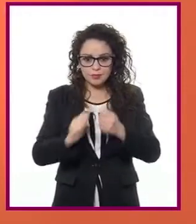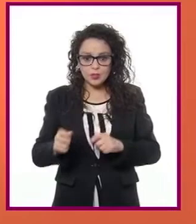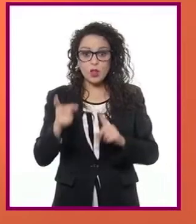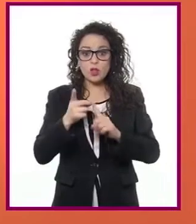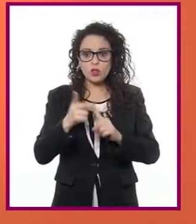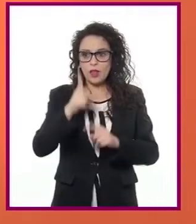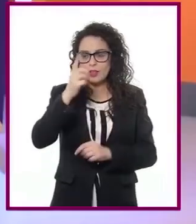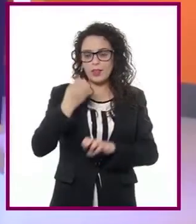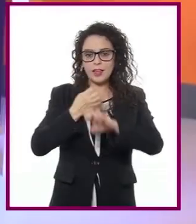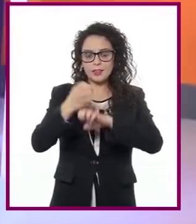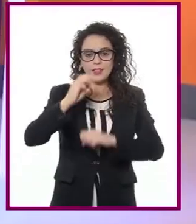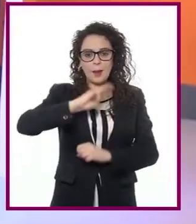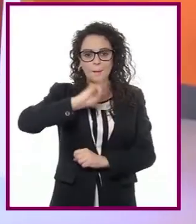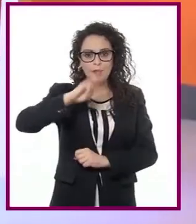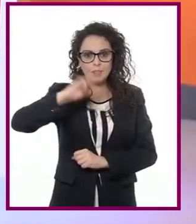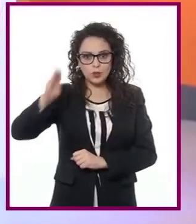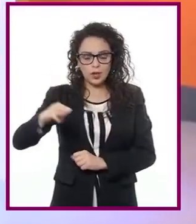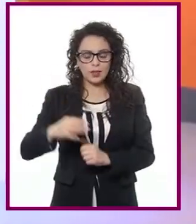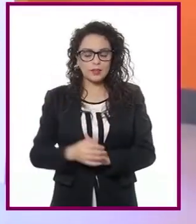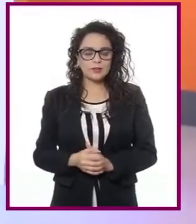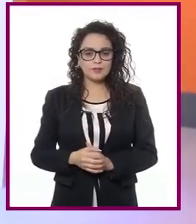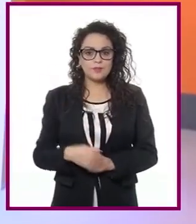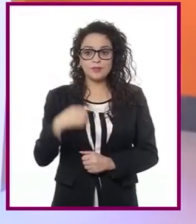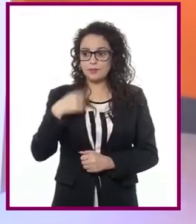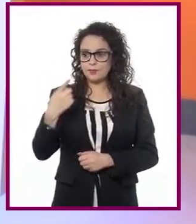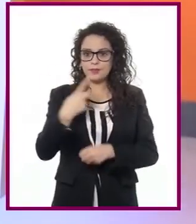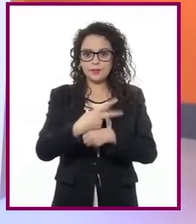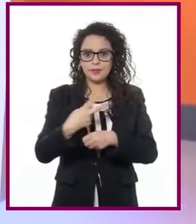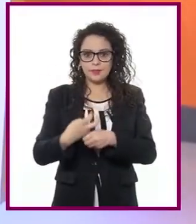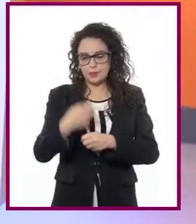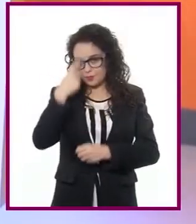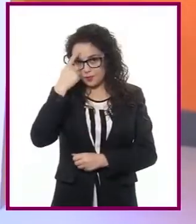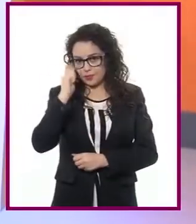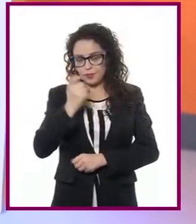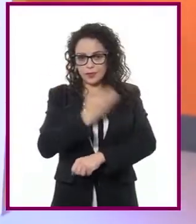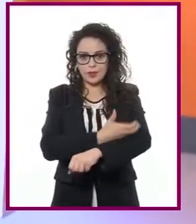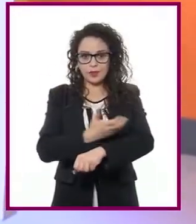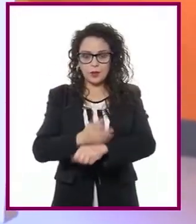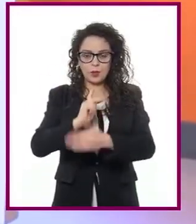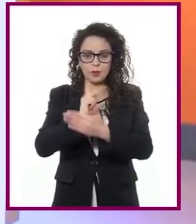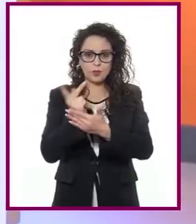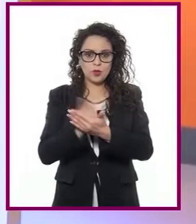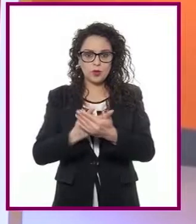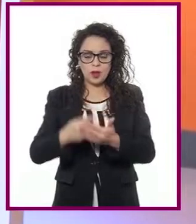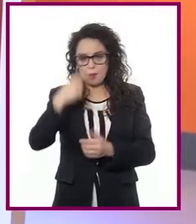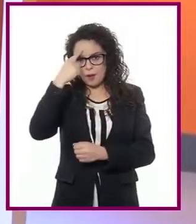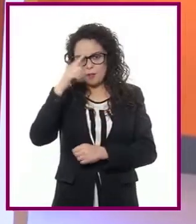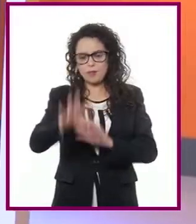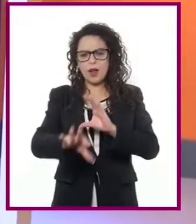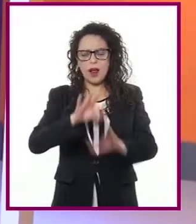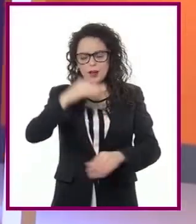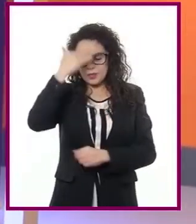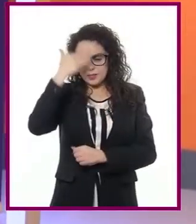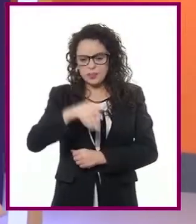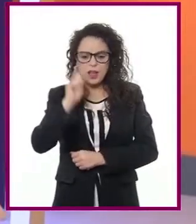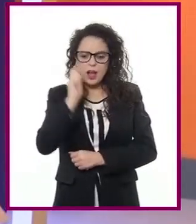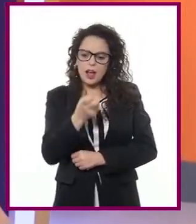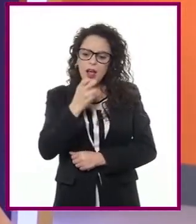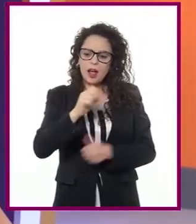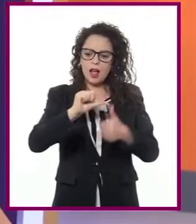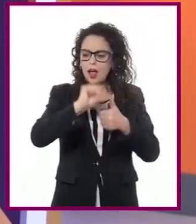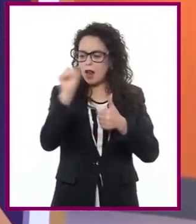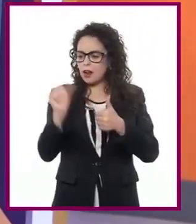de Michoacán. Las y los invito a que me acompañen en esta sesión a descubrir cómo esta artesanía de una